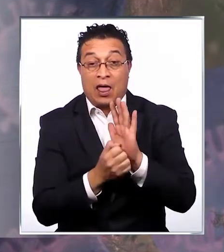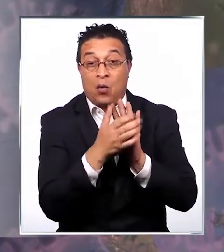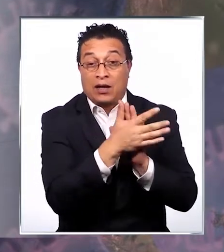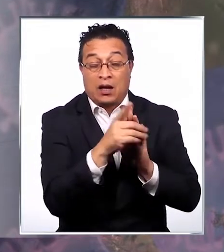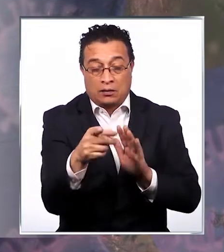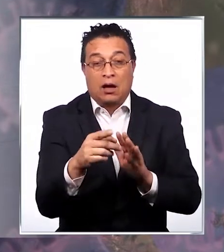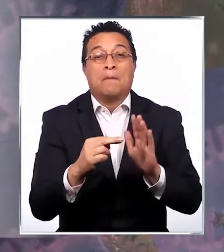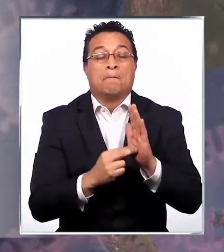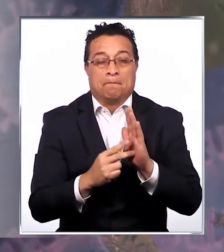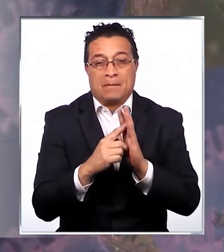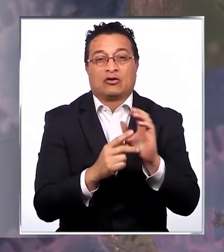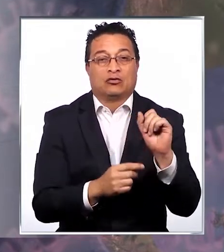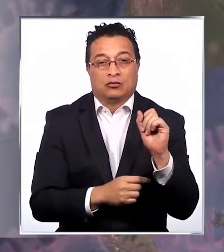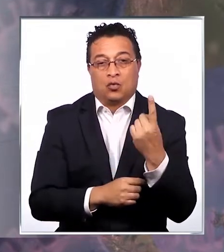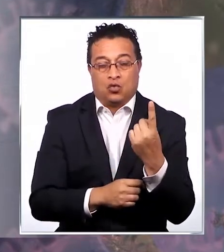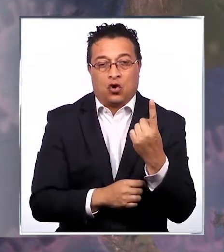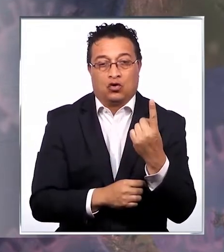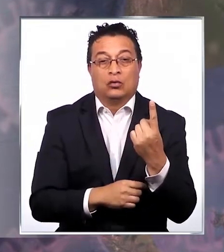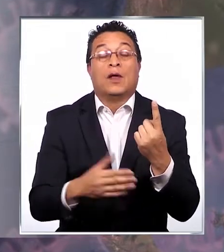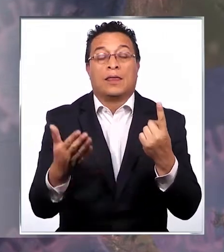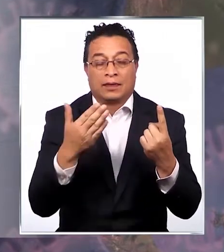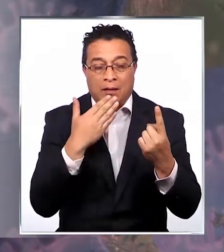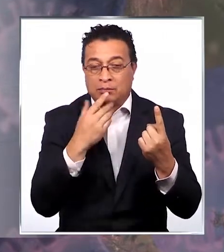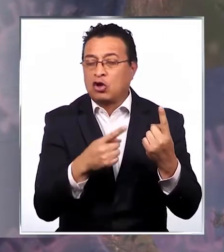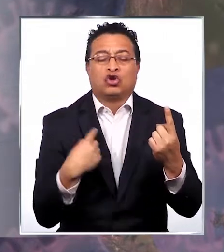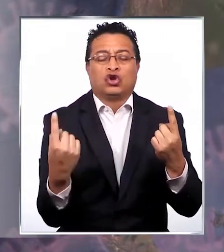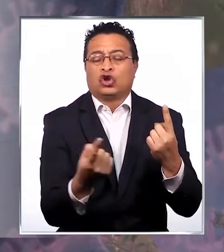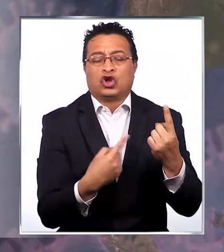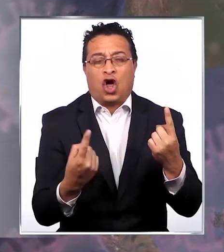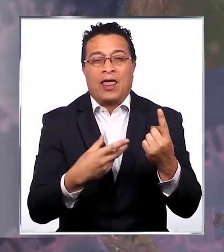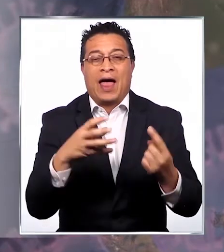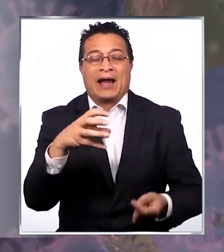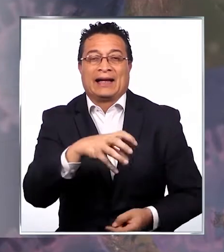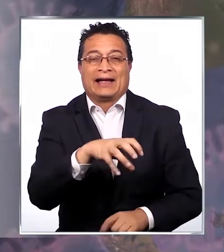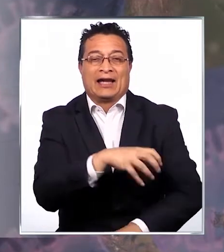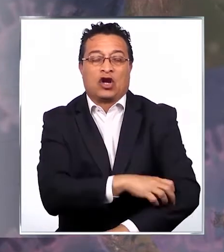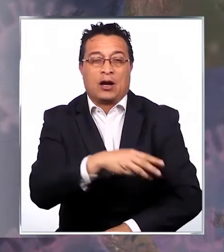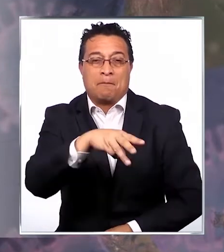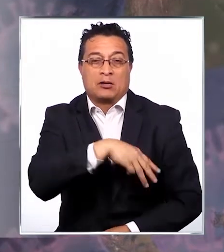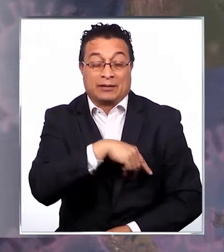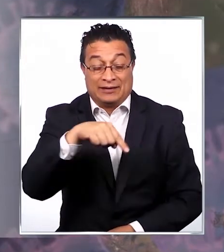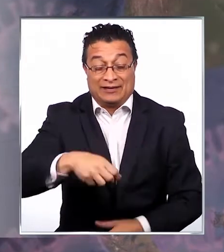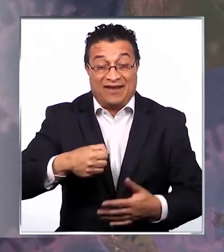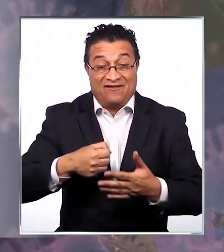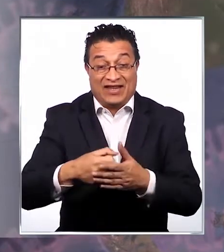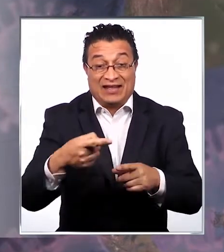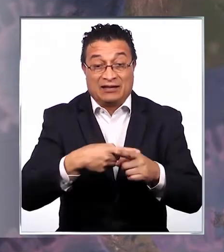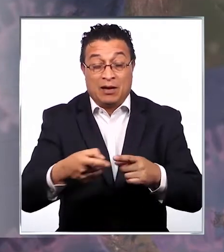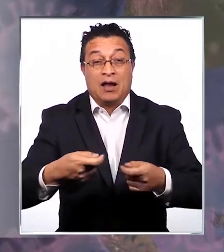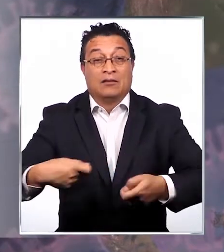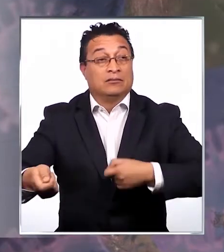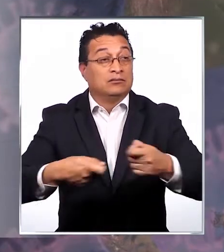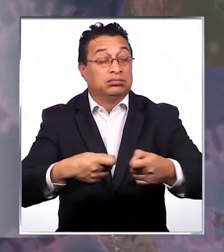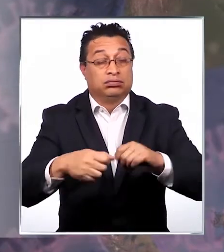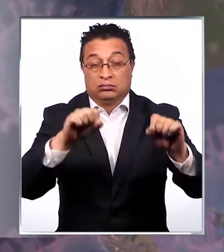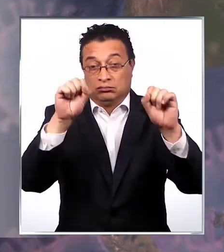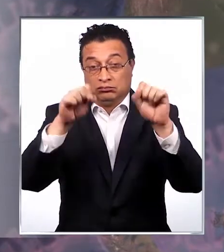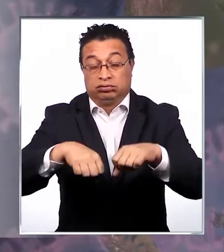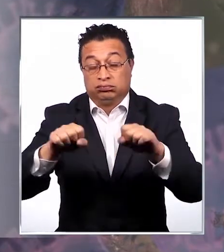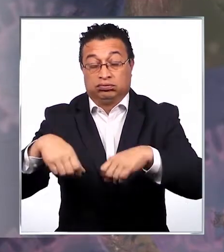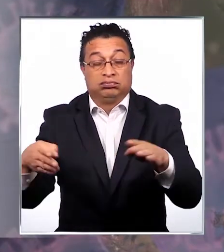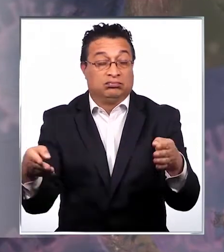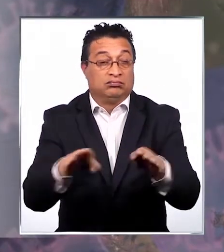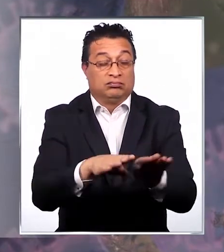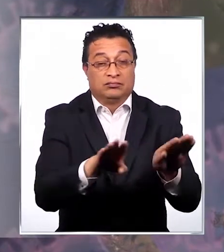Araucanía, pasarán a cuarentena total, incluida toda la región metropolitana, y este fin de semana las cortinas del comercio estarán